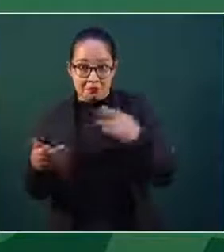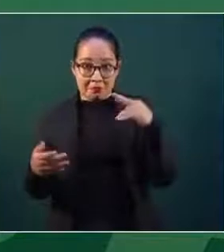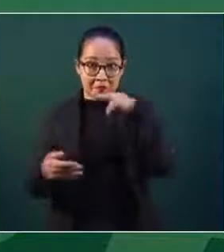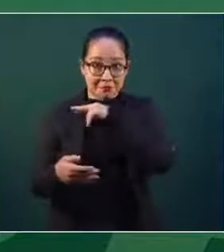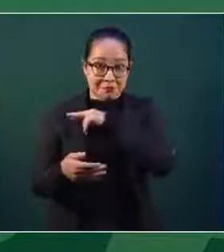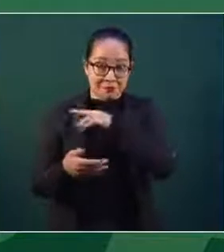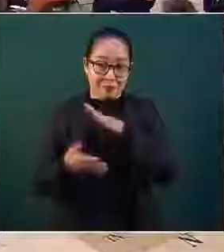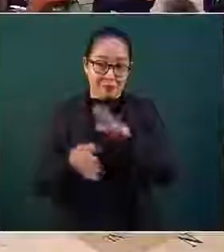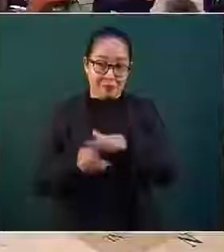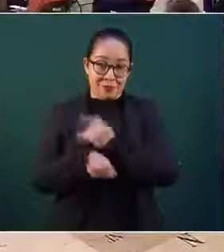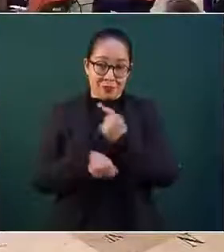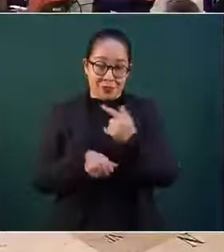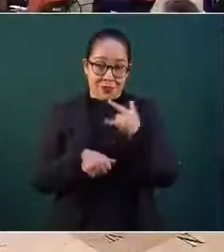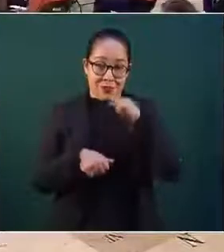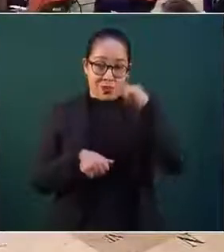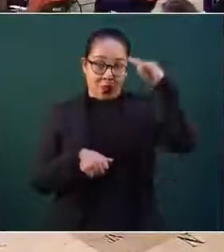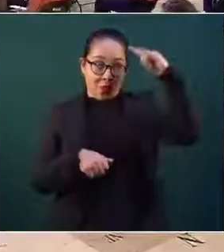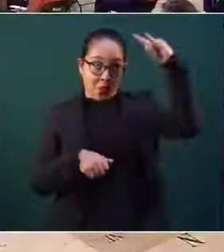porque es grandísimo.